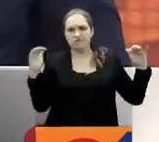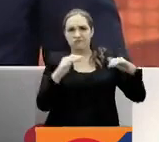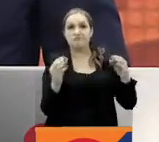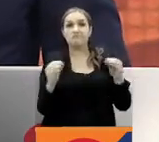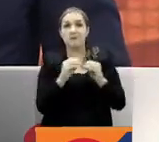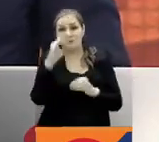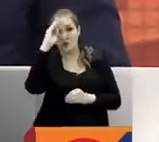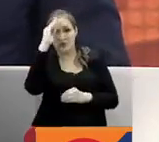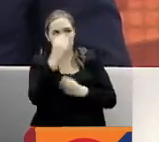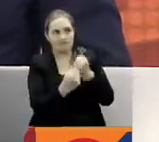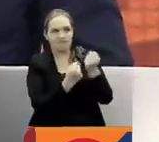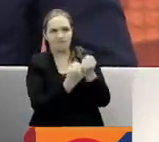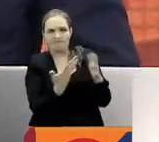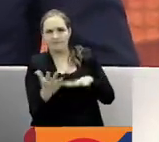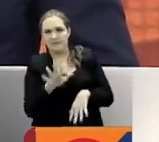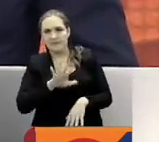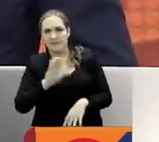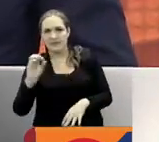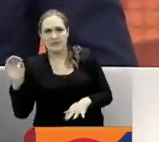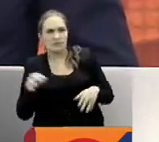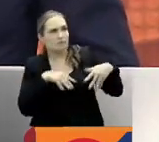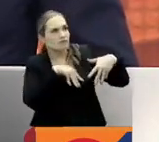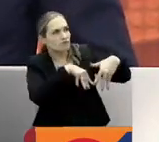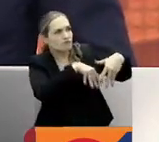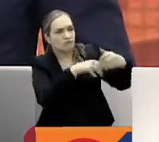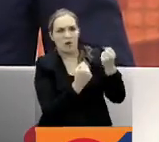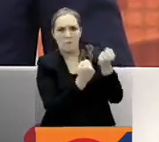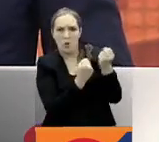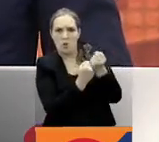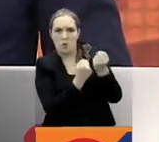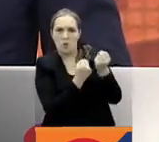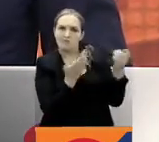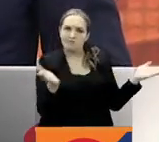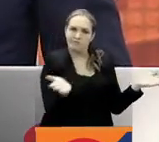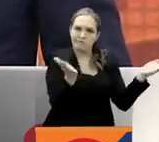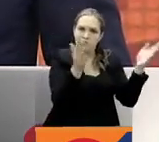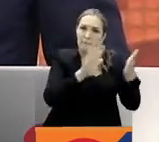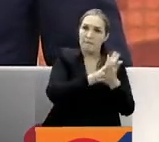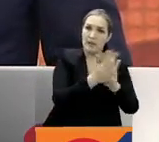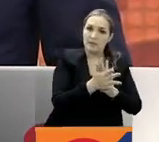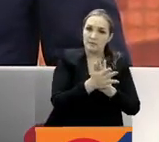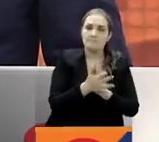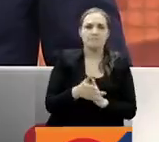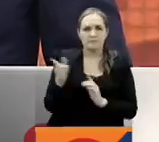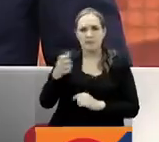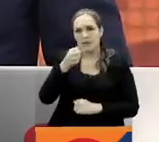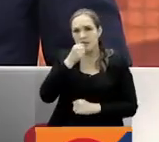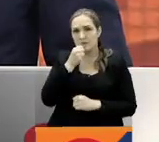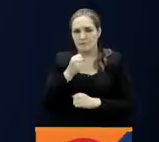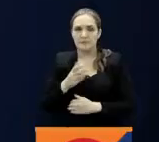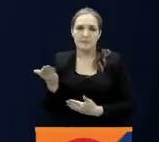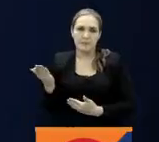500 uniformados para garantizar una marcha pacífica. Recorrido con los periodistas de la Radio Nacional.